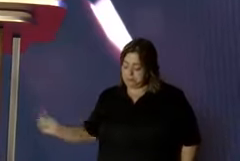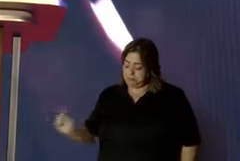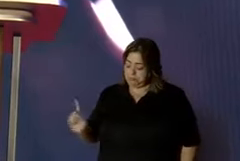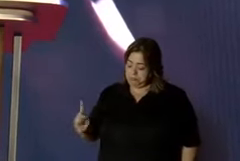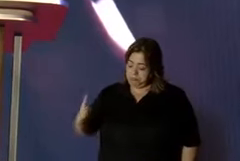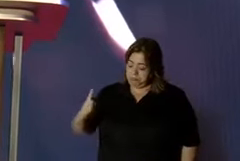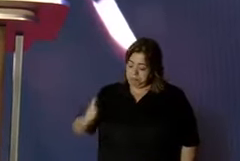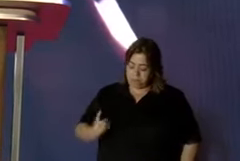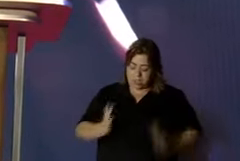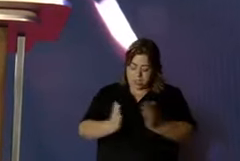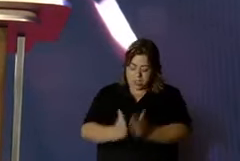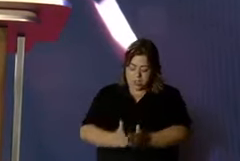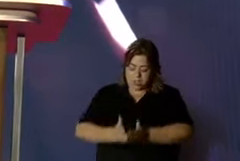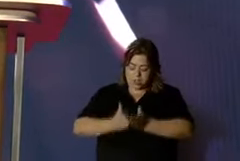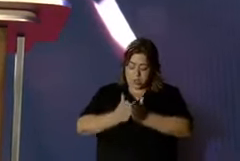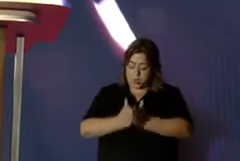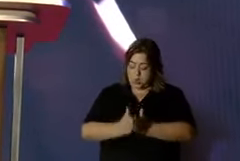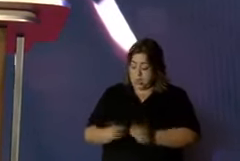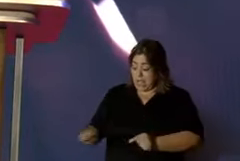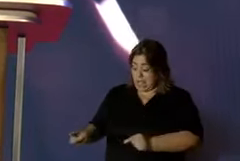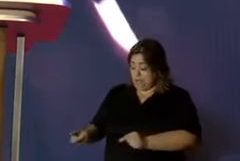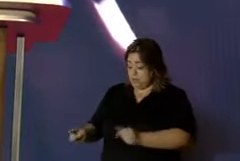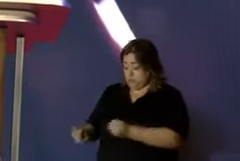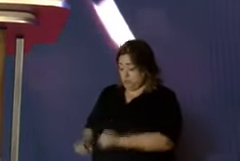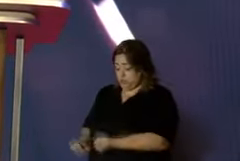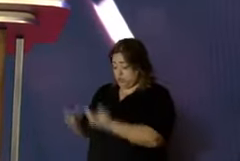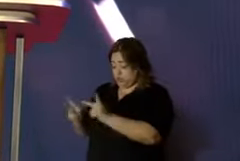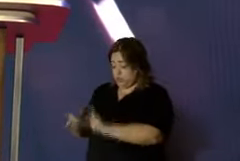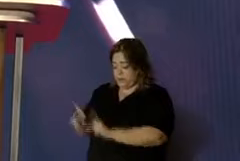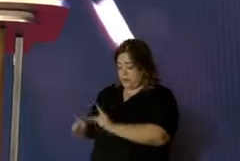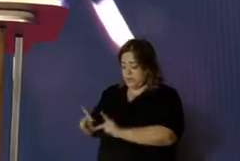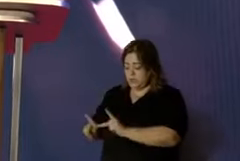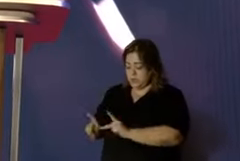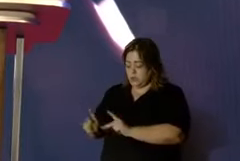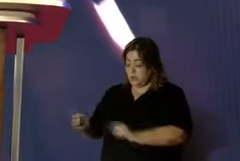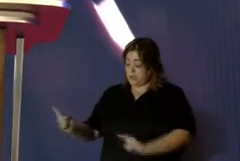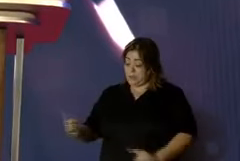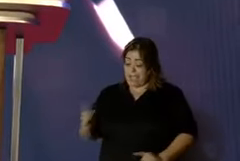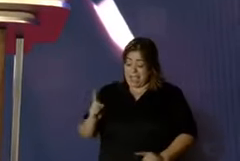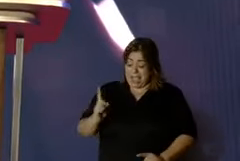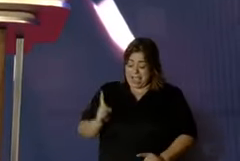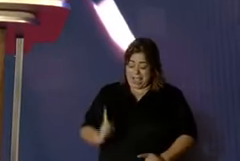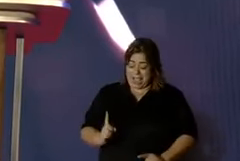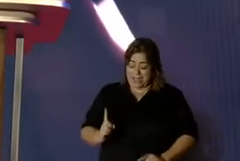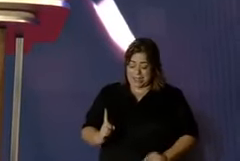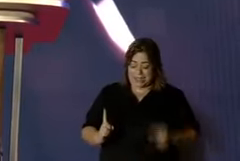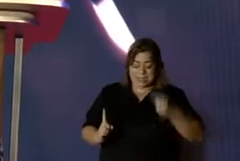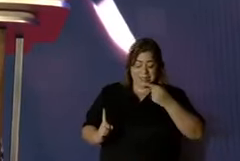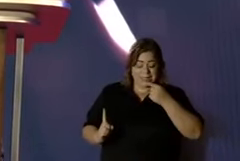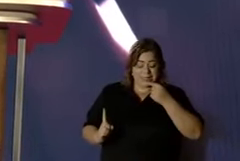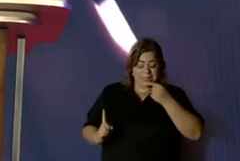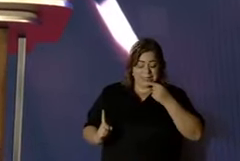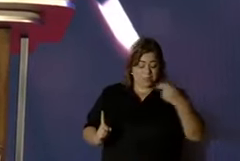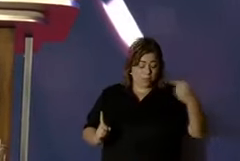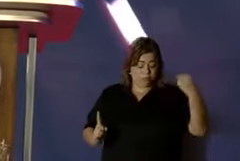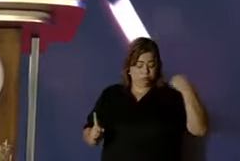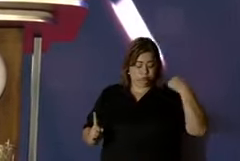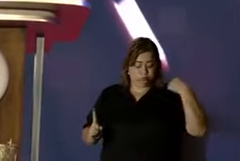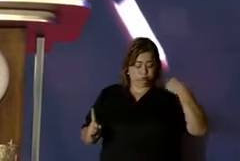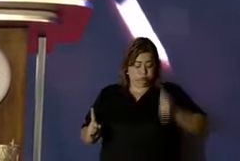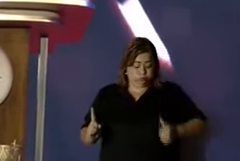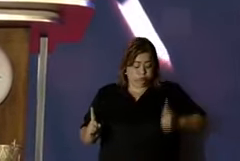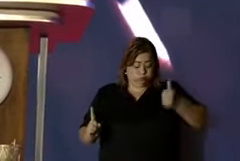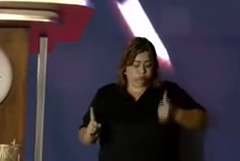orilla, se reunió alrededor de él una gran multitud. Y él estaba junto al mar. Y vino uno de los principales de la